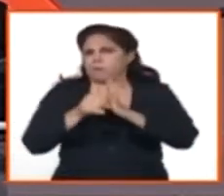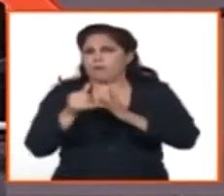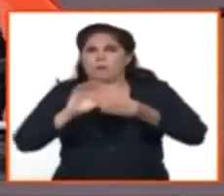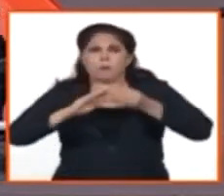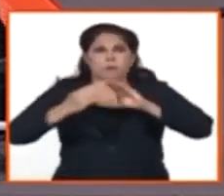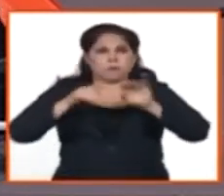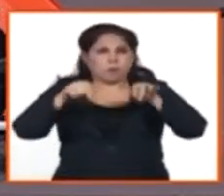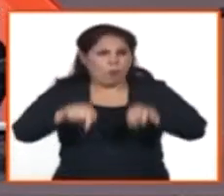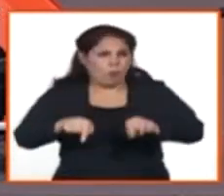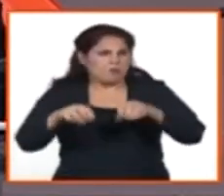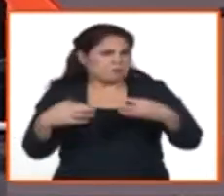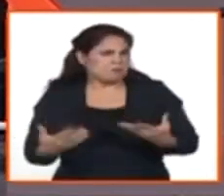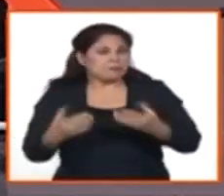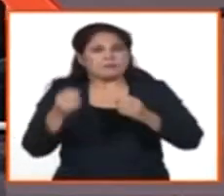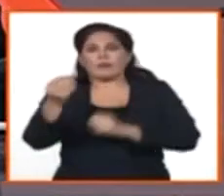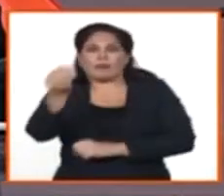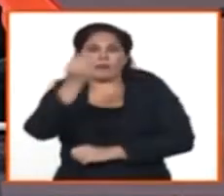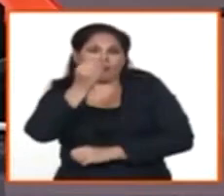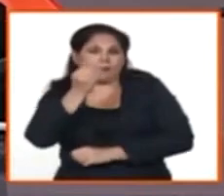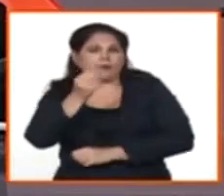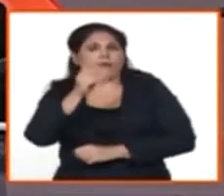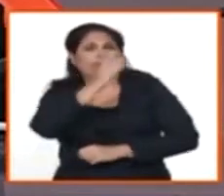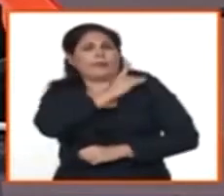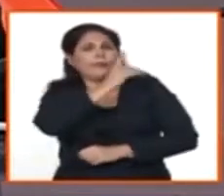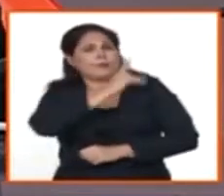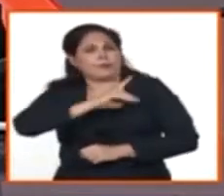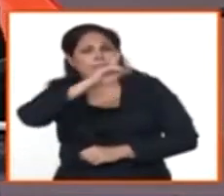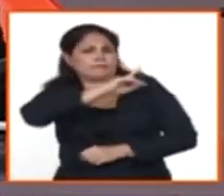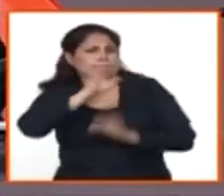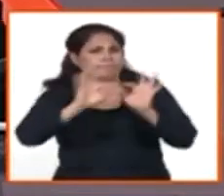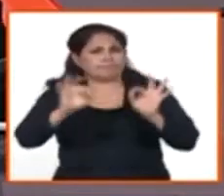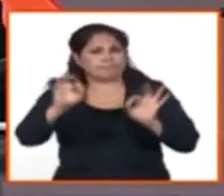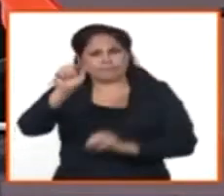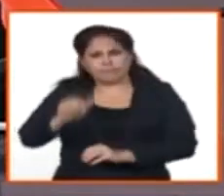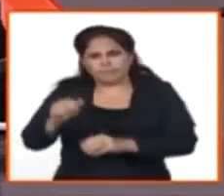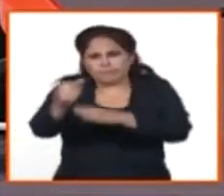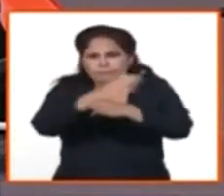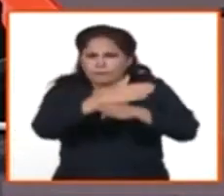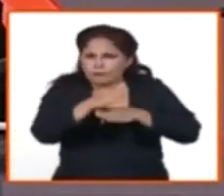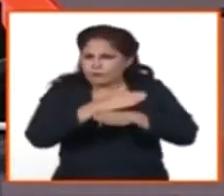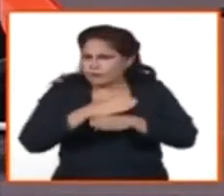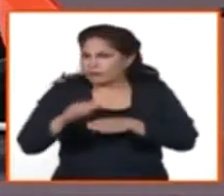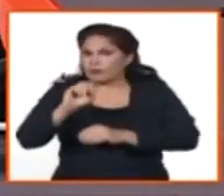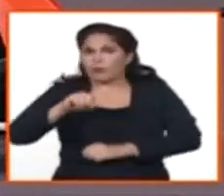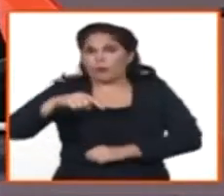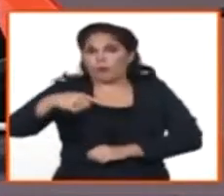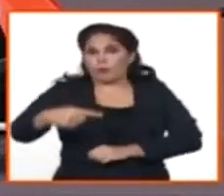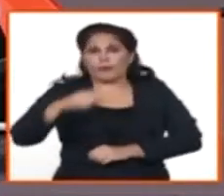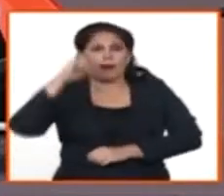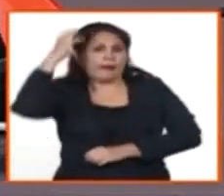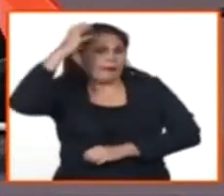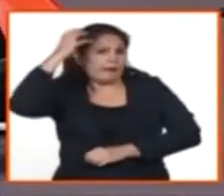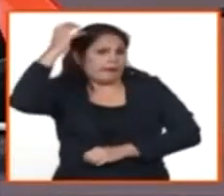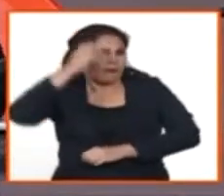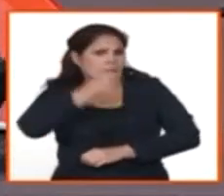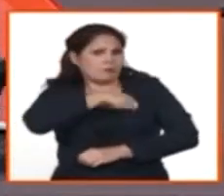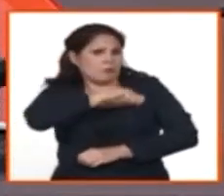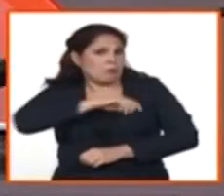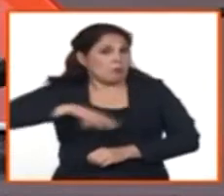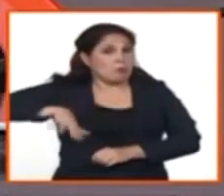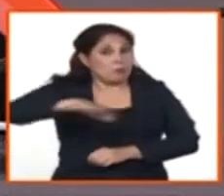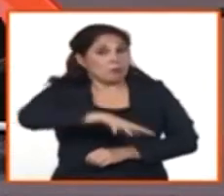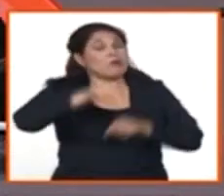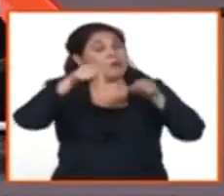hoy con los diputados, con especialistas, con la opinión también de nuestro pueblo. De eso estaremos